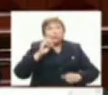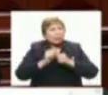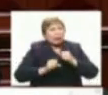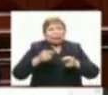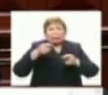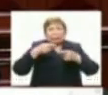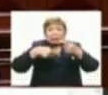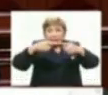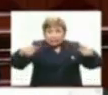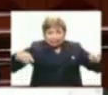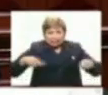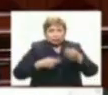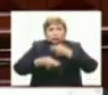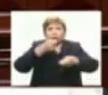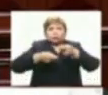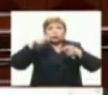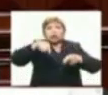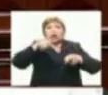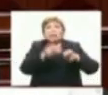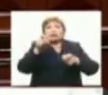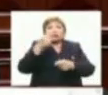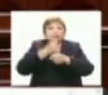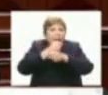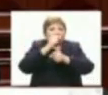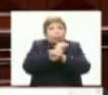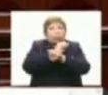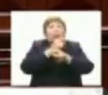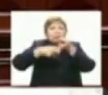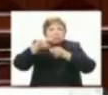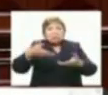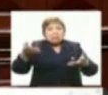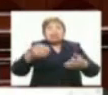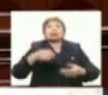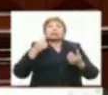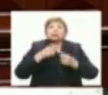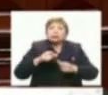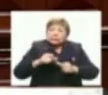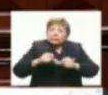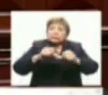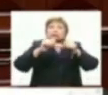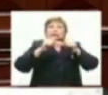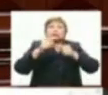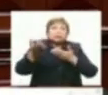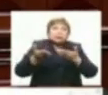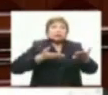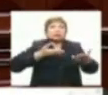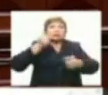haciendas se vendían con campesinos adentro. Incontables peruanos seguíamos viviendo en